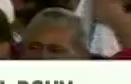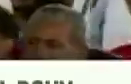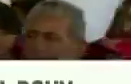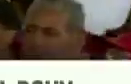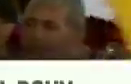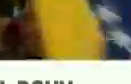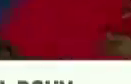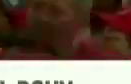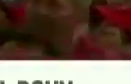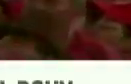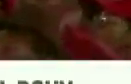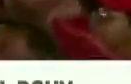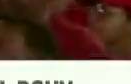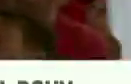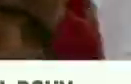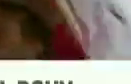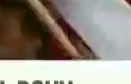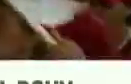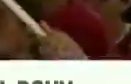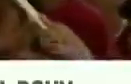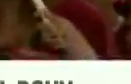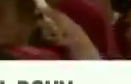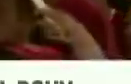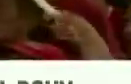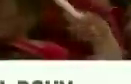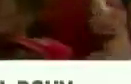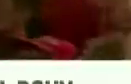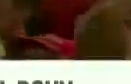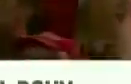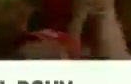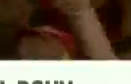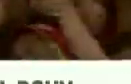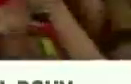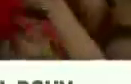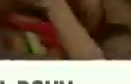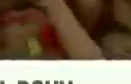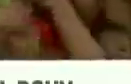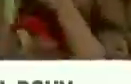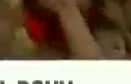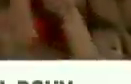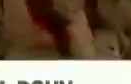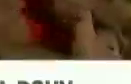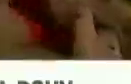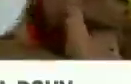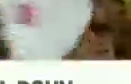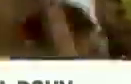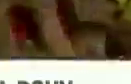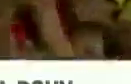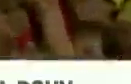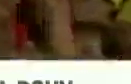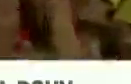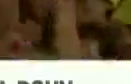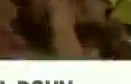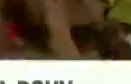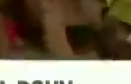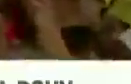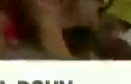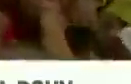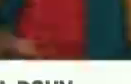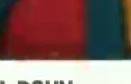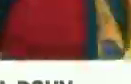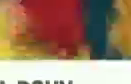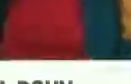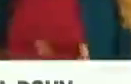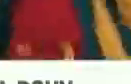pancartas en alto, un saludo solidario al hermano presidente. Arriba, arriba, arriba, arriba, arriba, arriba, arriba, arriba, arriba, arriba, arriba, arriba, arriba.